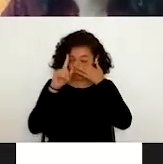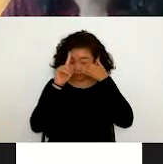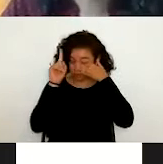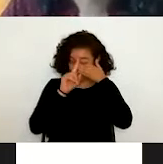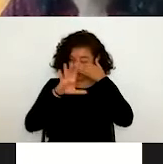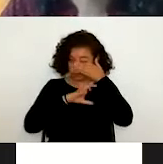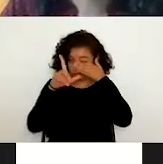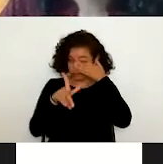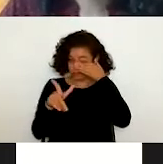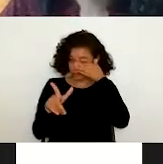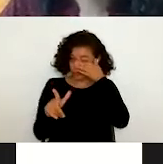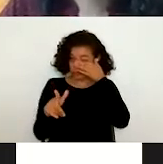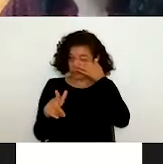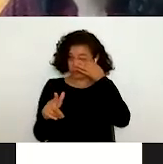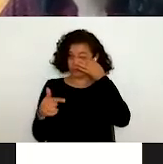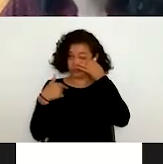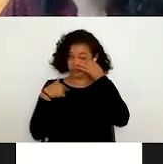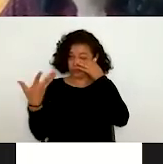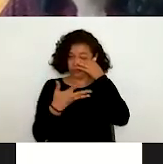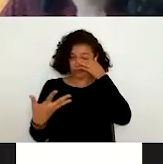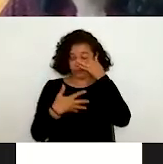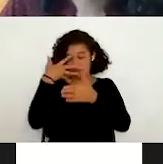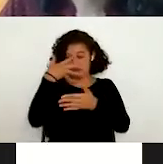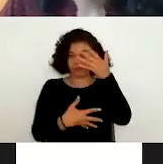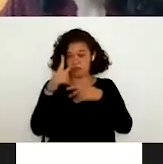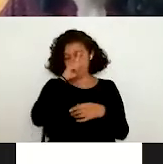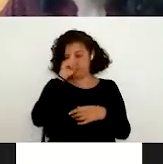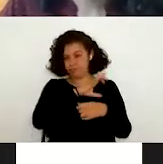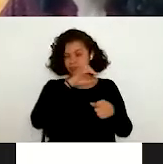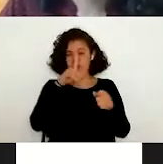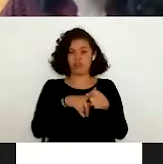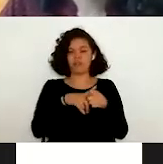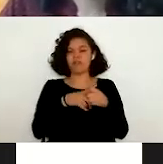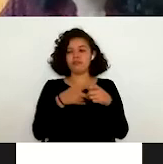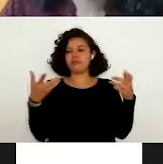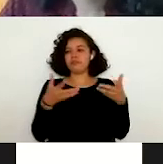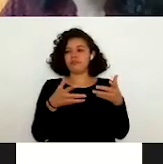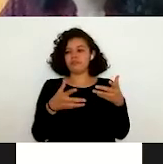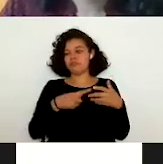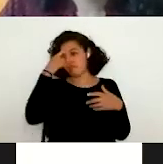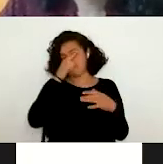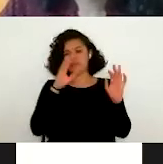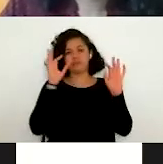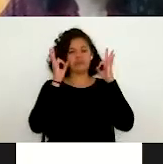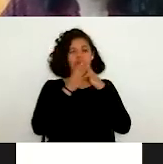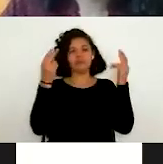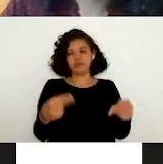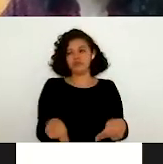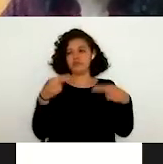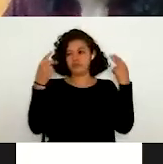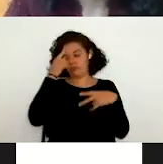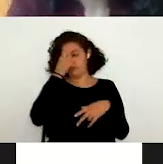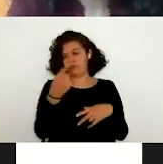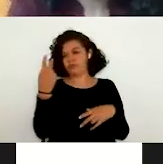entonces mi meta es realizar 15 asesorías especializadas en crear modelos de negocio para 25